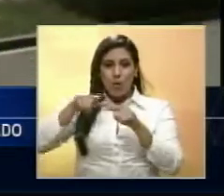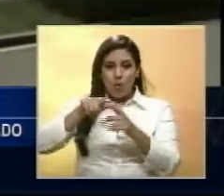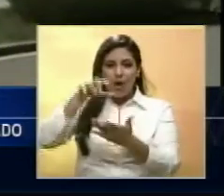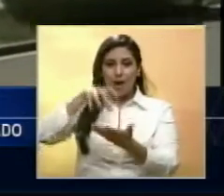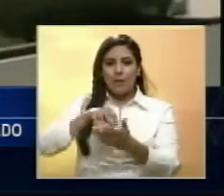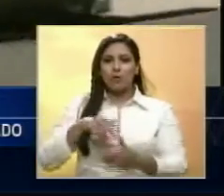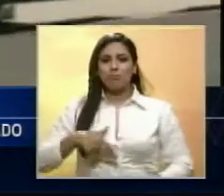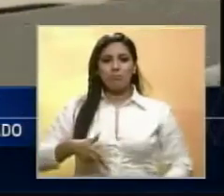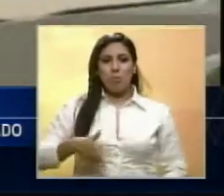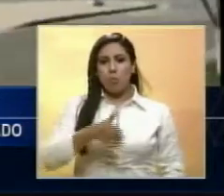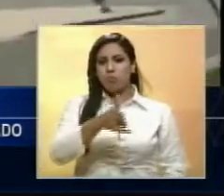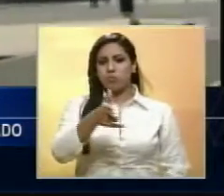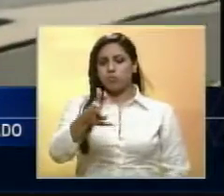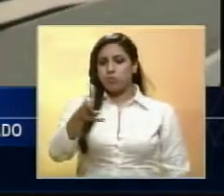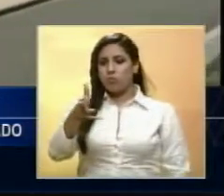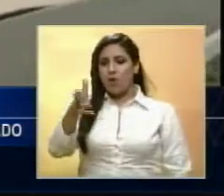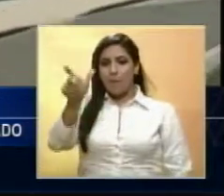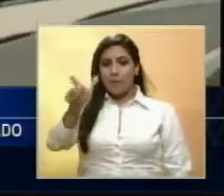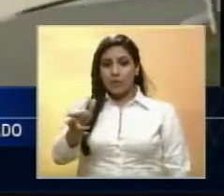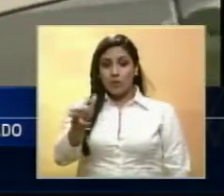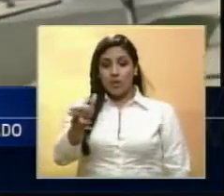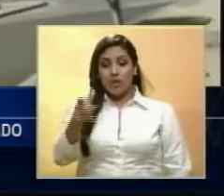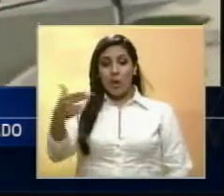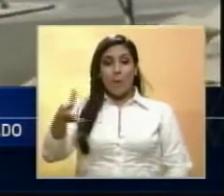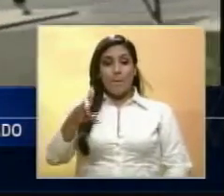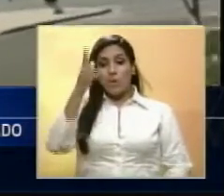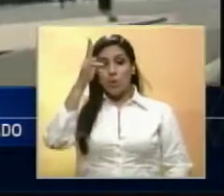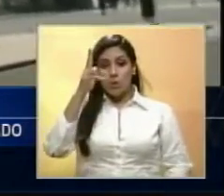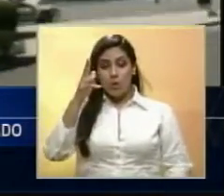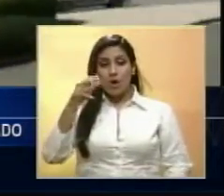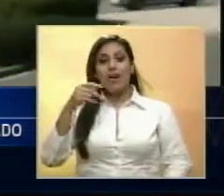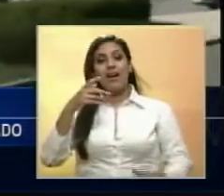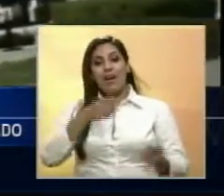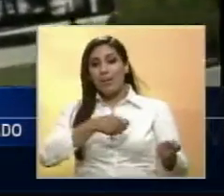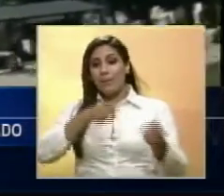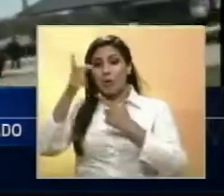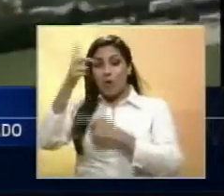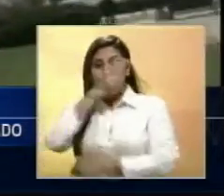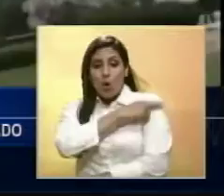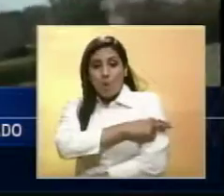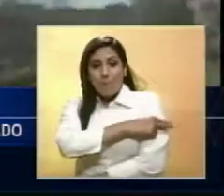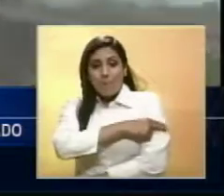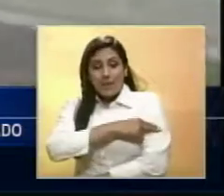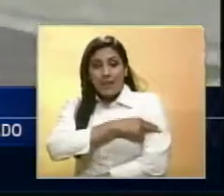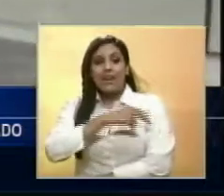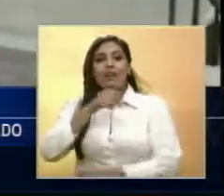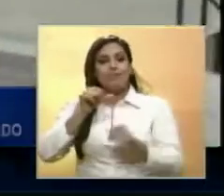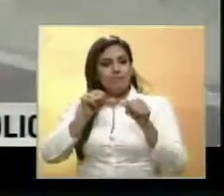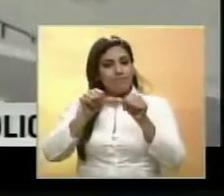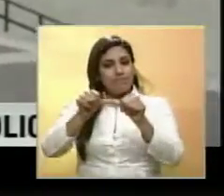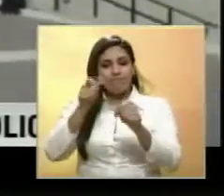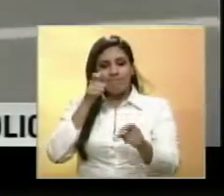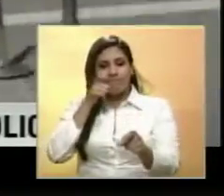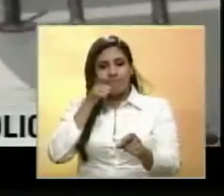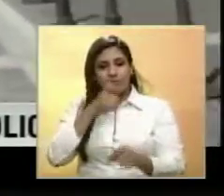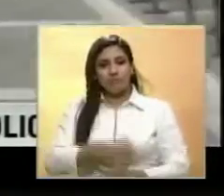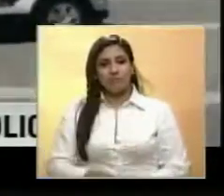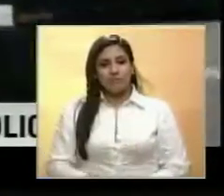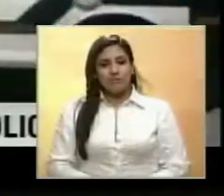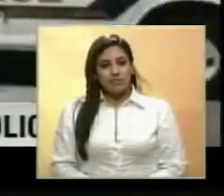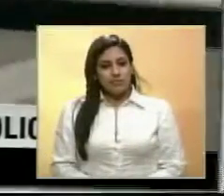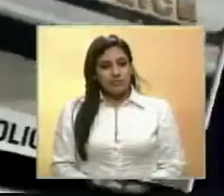sacó una pistola y apuntó a uno de los agentes, quien le disparó, por lo que fue llevado a un hospital donde permanece bajo custodia.